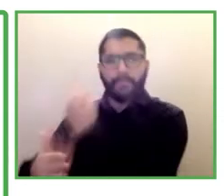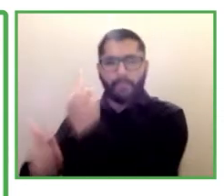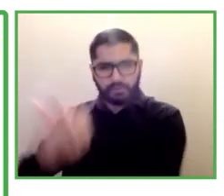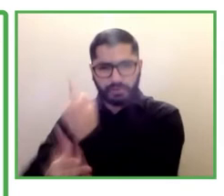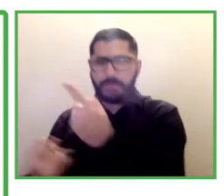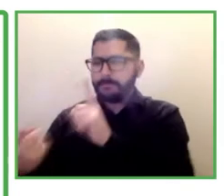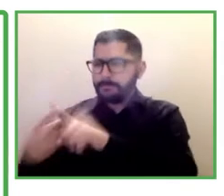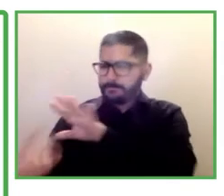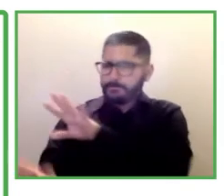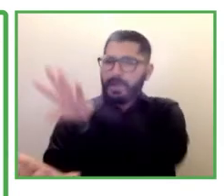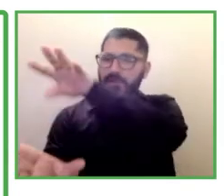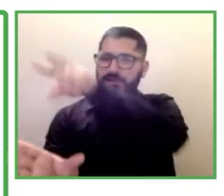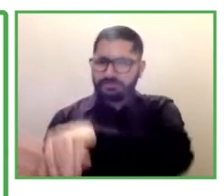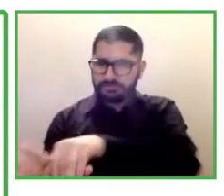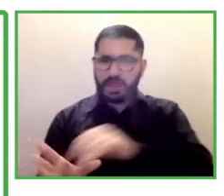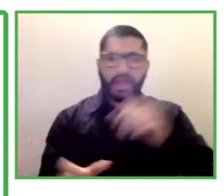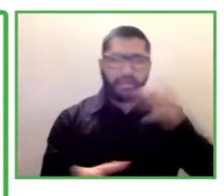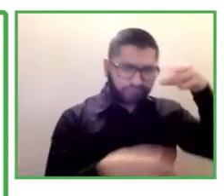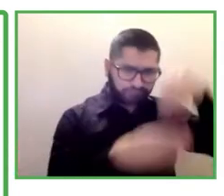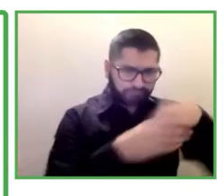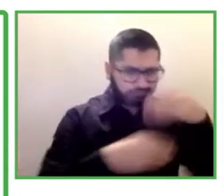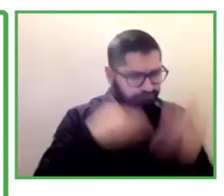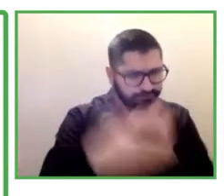está trabajando de forma temporal